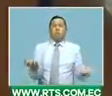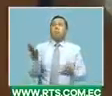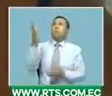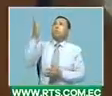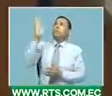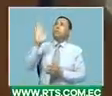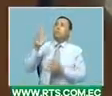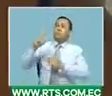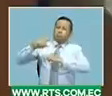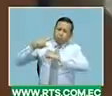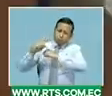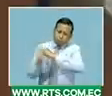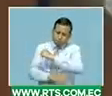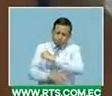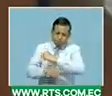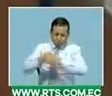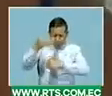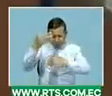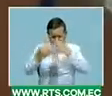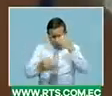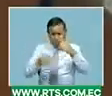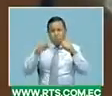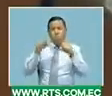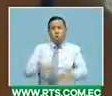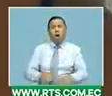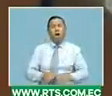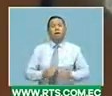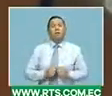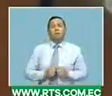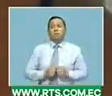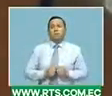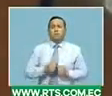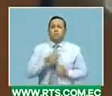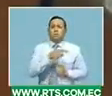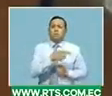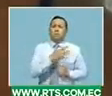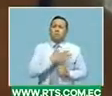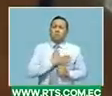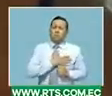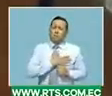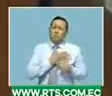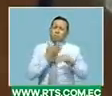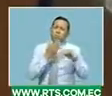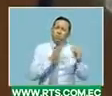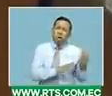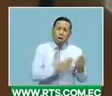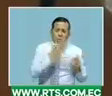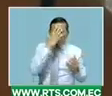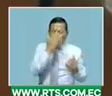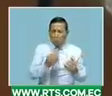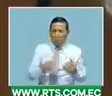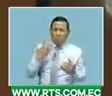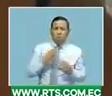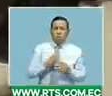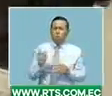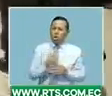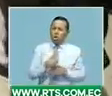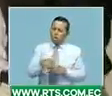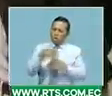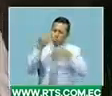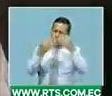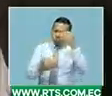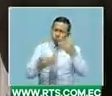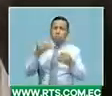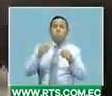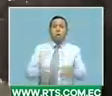que le caiga todo el peso de la ley, para que la muerte de Michelle no quede impune y olvidada como muchas muertes más. Con cámaras de